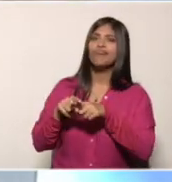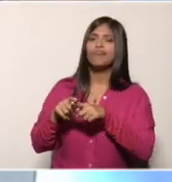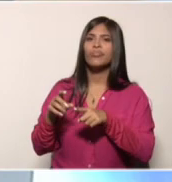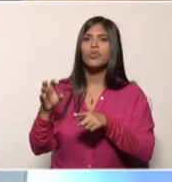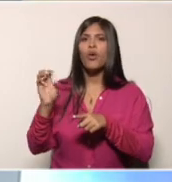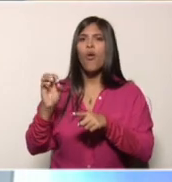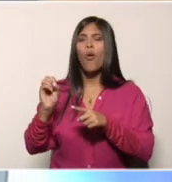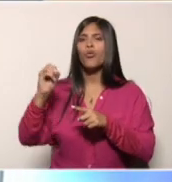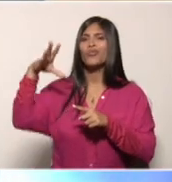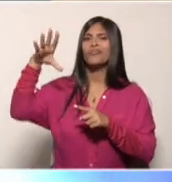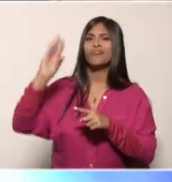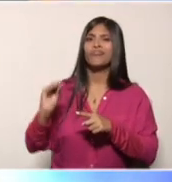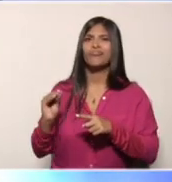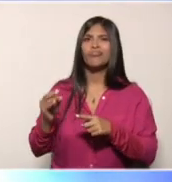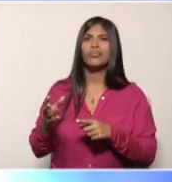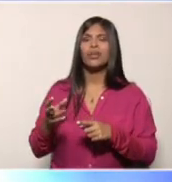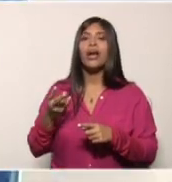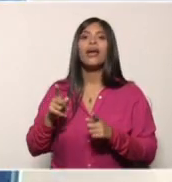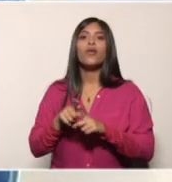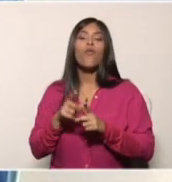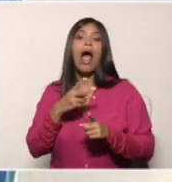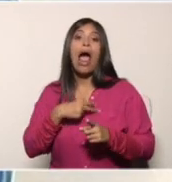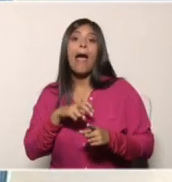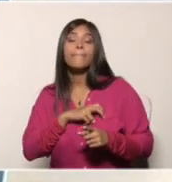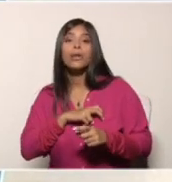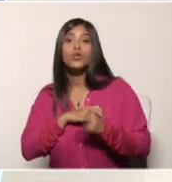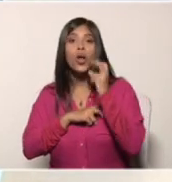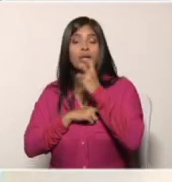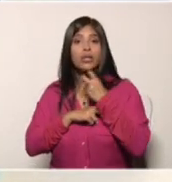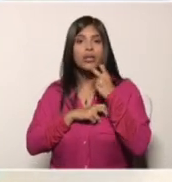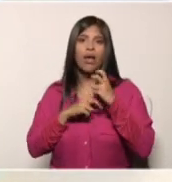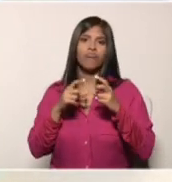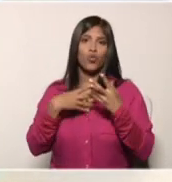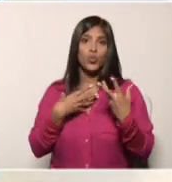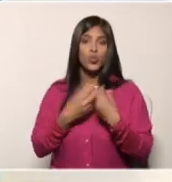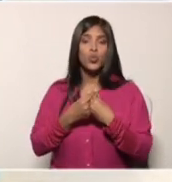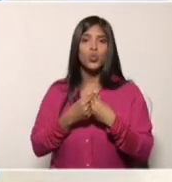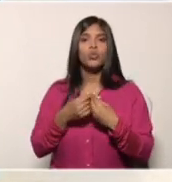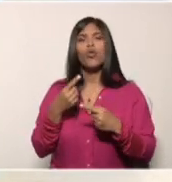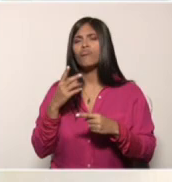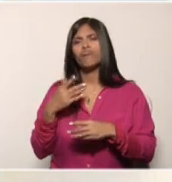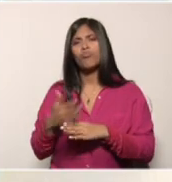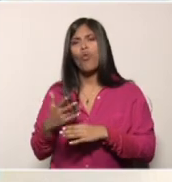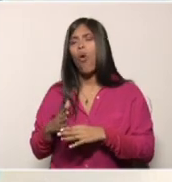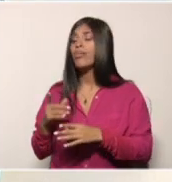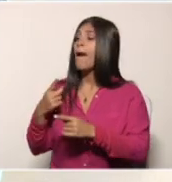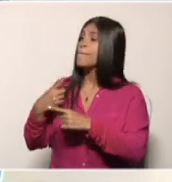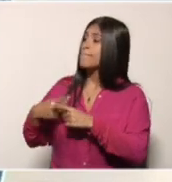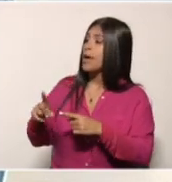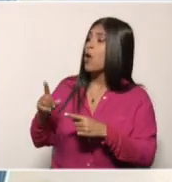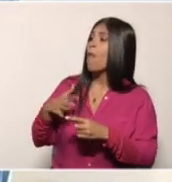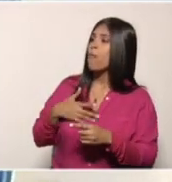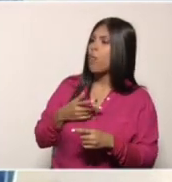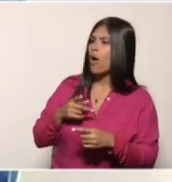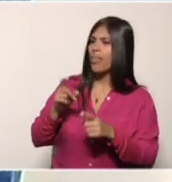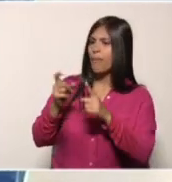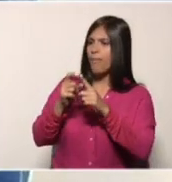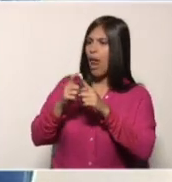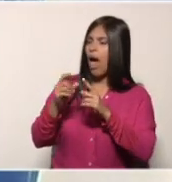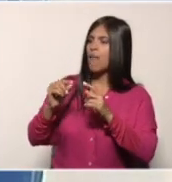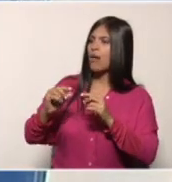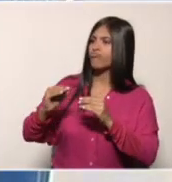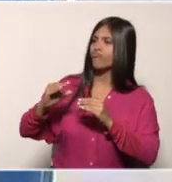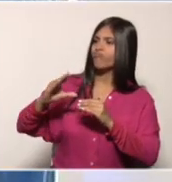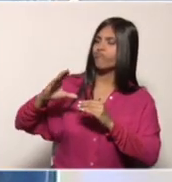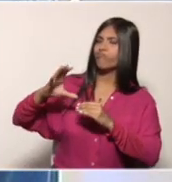door o... Un Spanglish, digamos. Exactamente. Pero eso te va a ayudar mucho a ir manejando las palabras al día a día. Y no